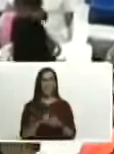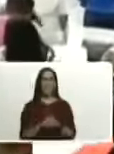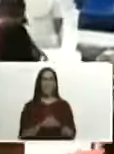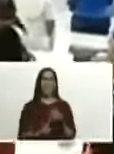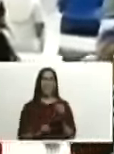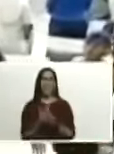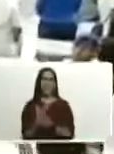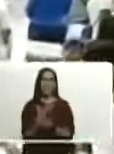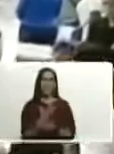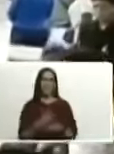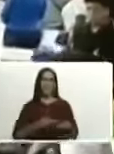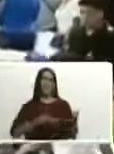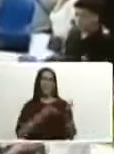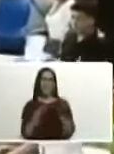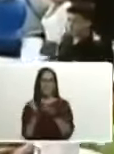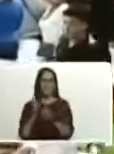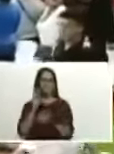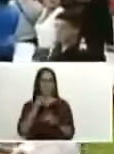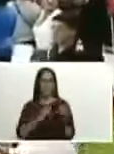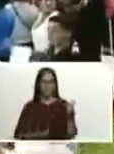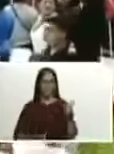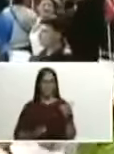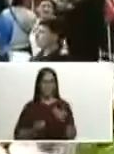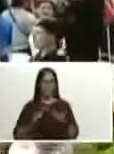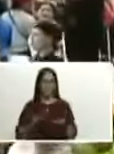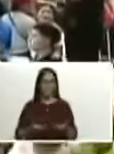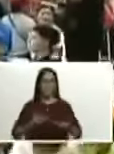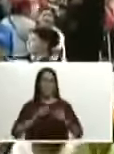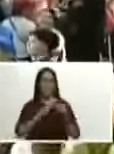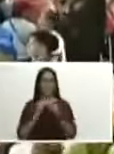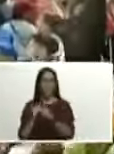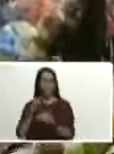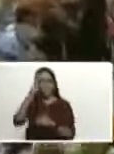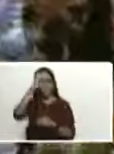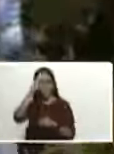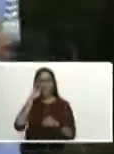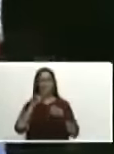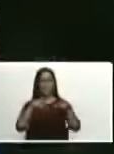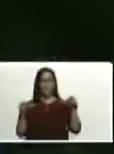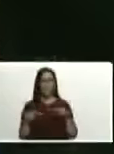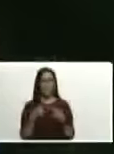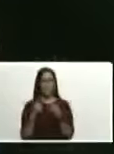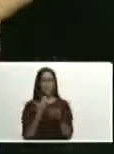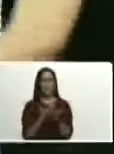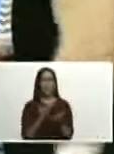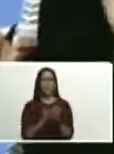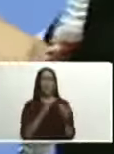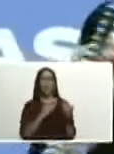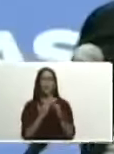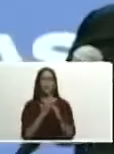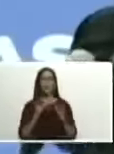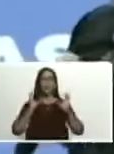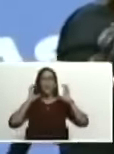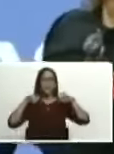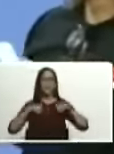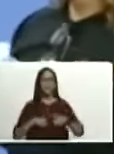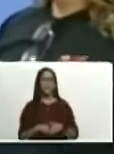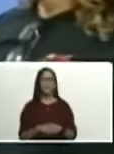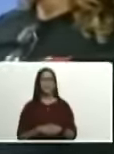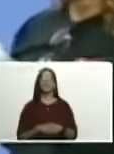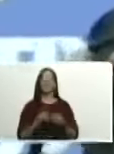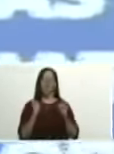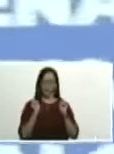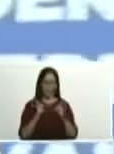presidente transfirió hace un año a las comunas de Barinas y del circuito económico comunal del maíz.